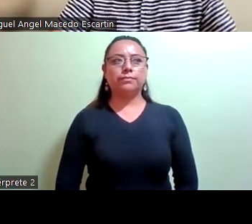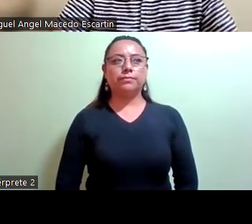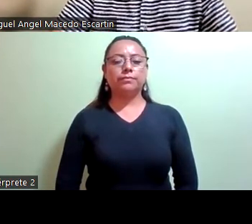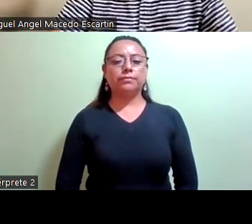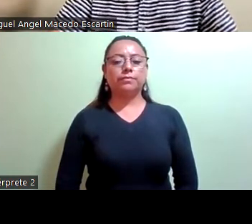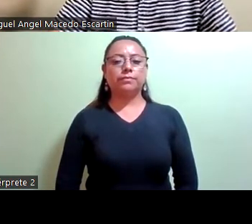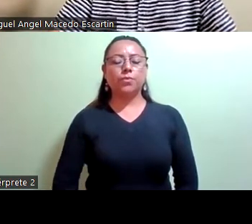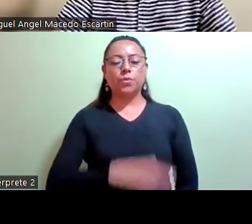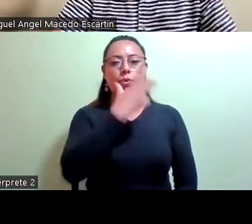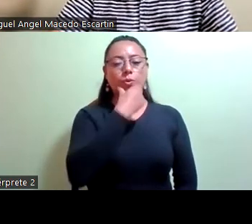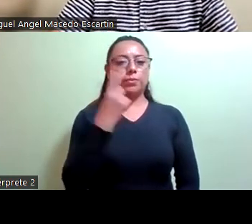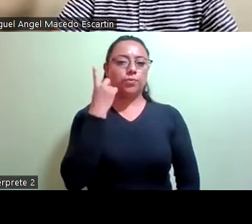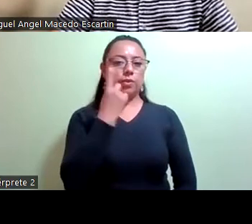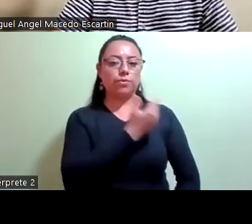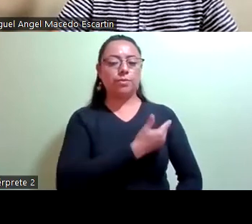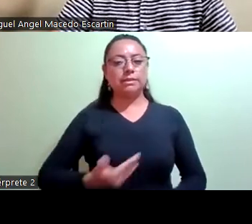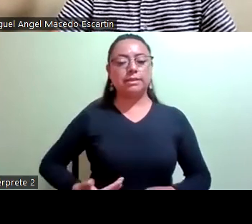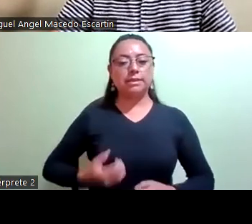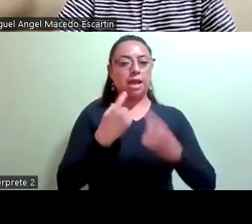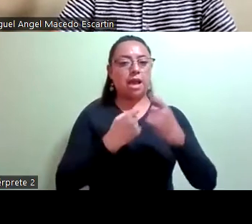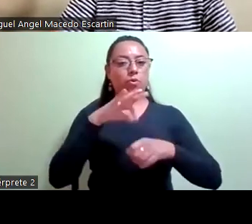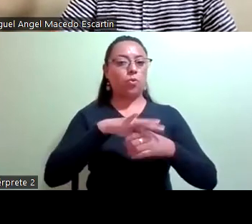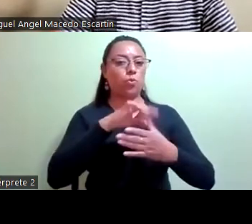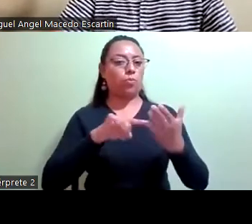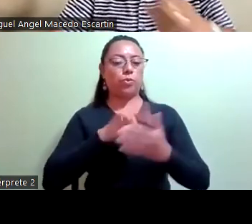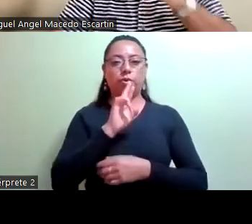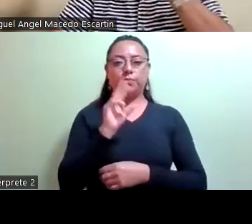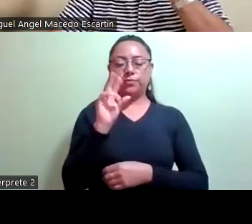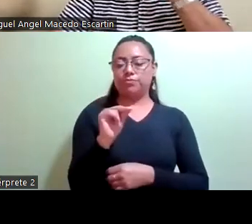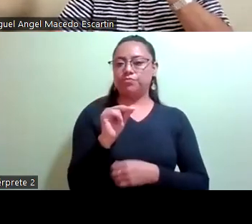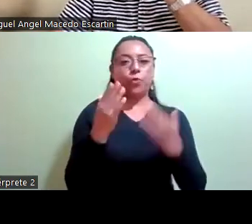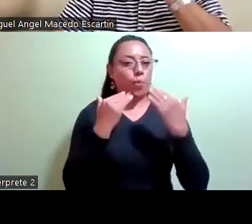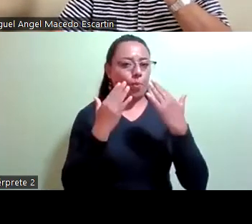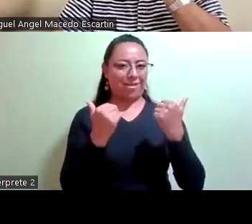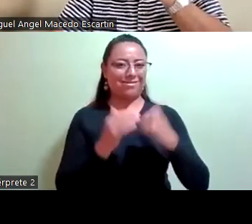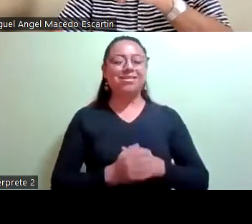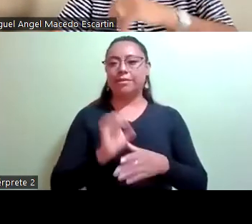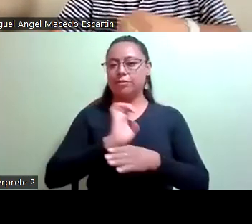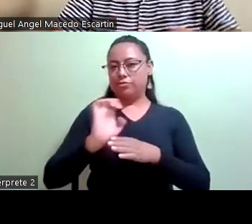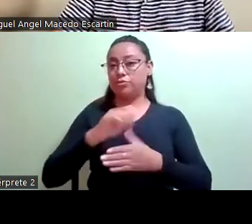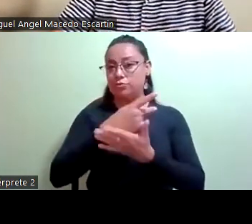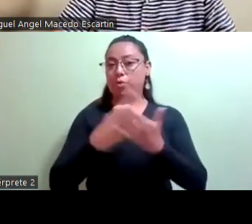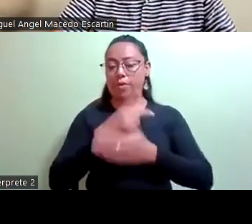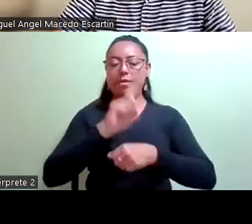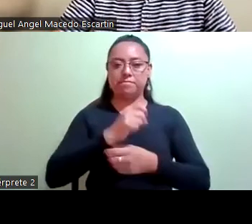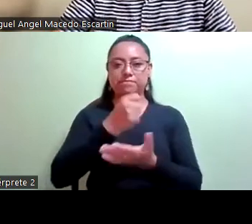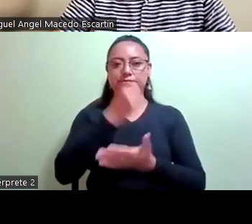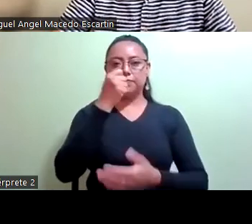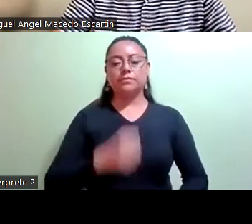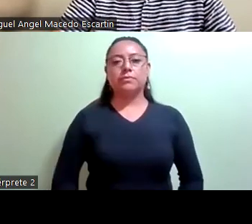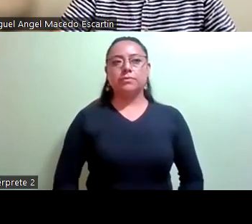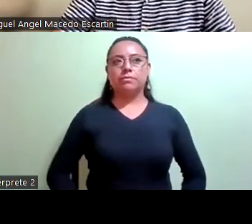Diputado presidente, no existen votos en contra, por lo que se aprueba el orden del día. Muchas gracias,